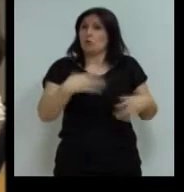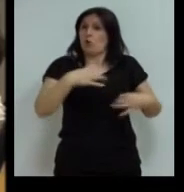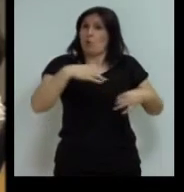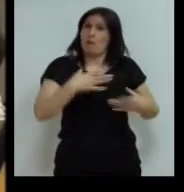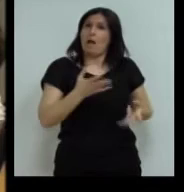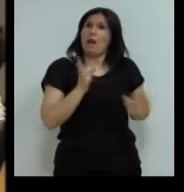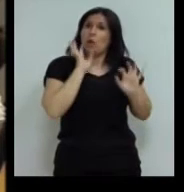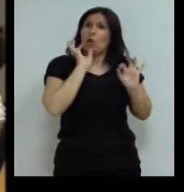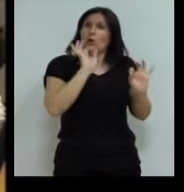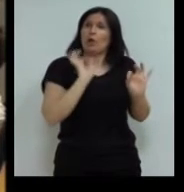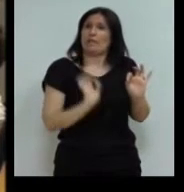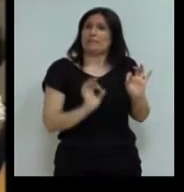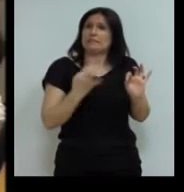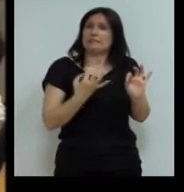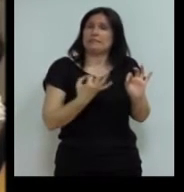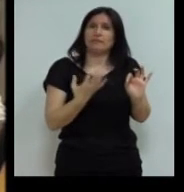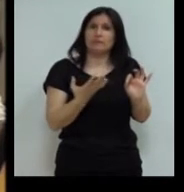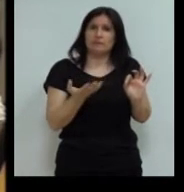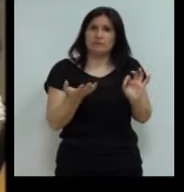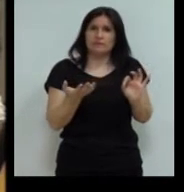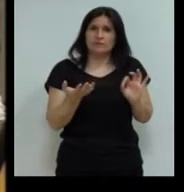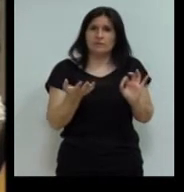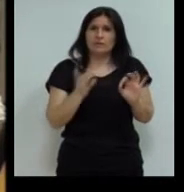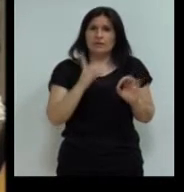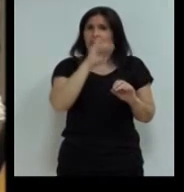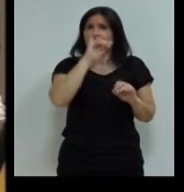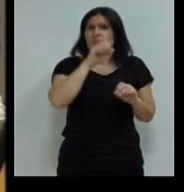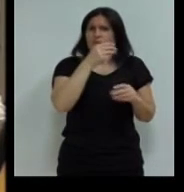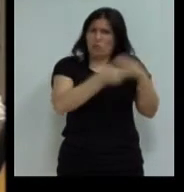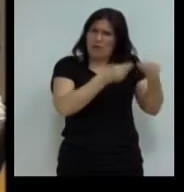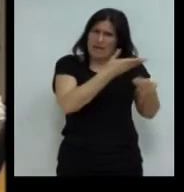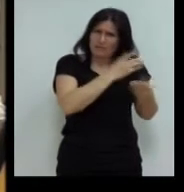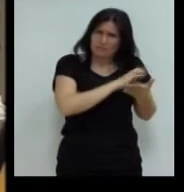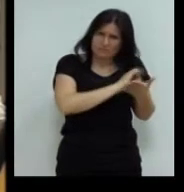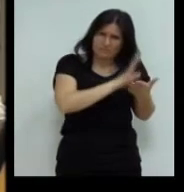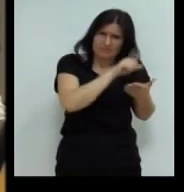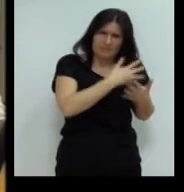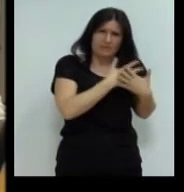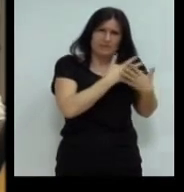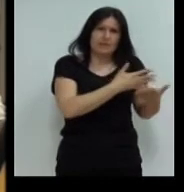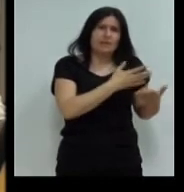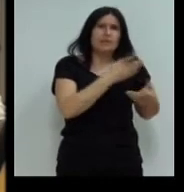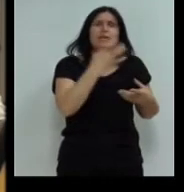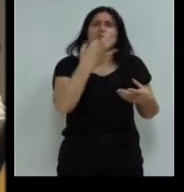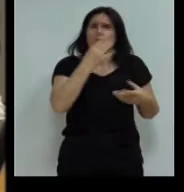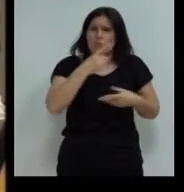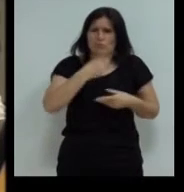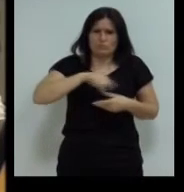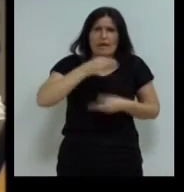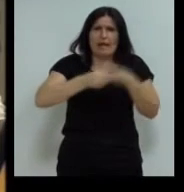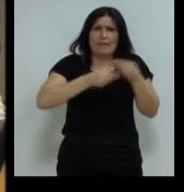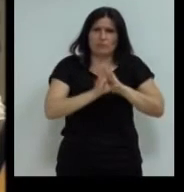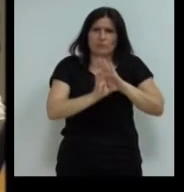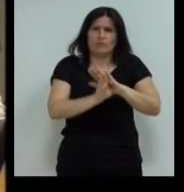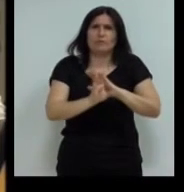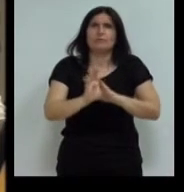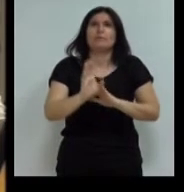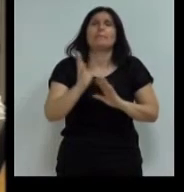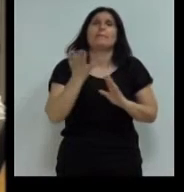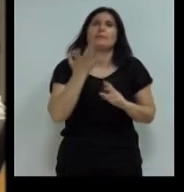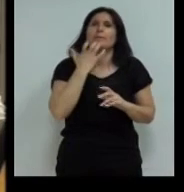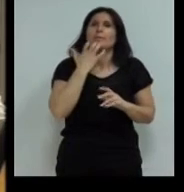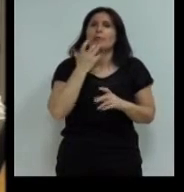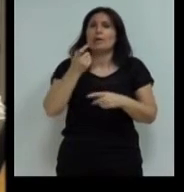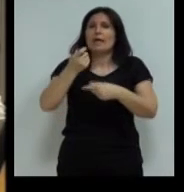O sea, yo puedo, y Dima lo ha hecho y lo haremos, podemos coger y decir, oye, mira, esta empresa, una asociación, eso